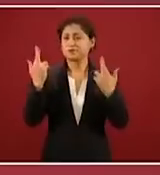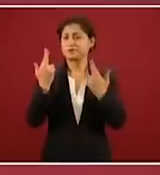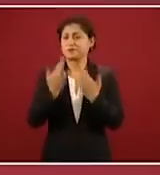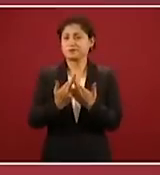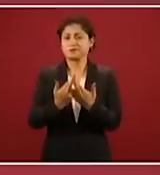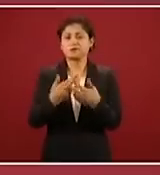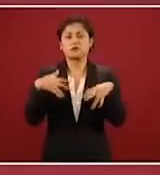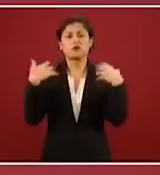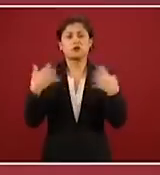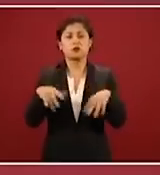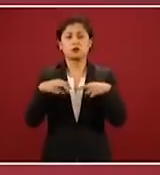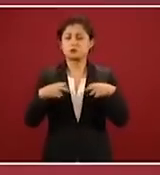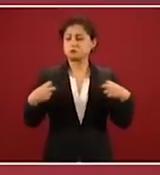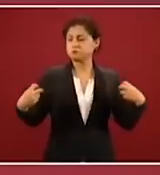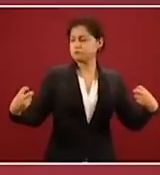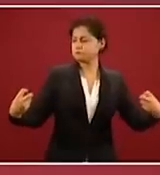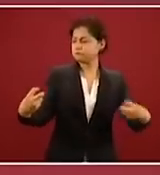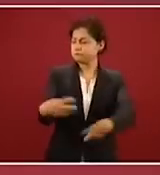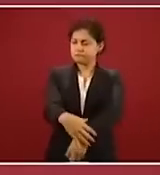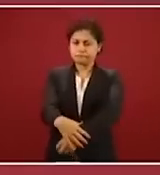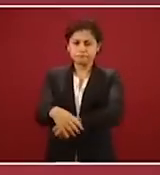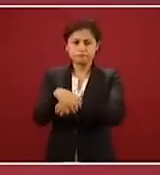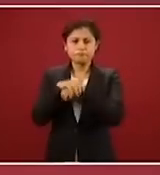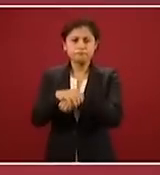muy fraterna,